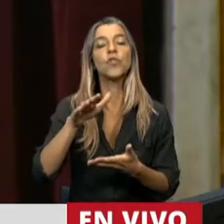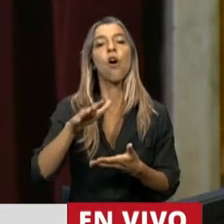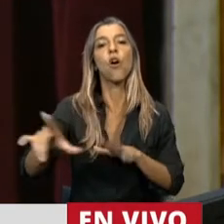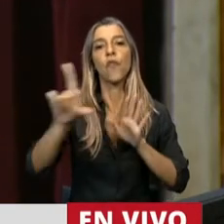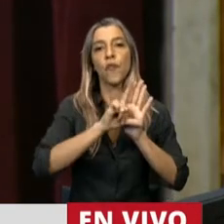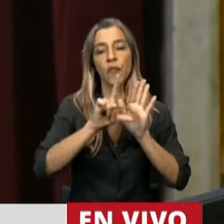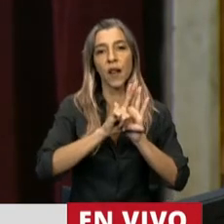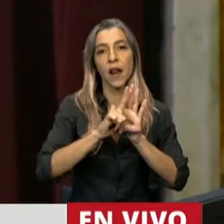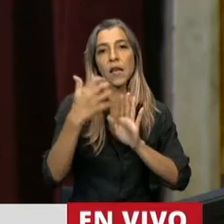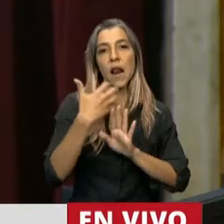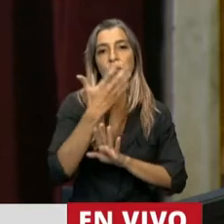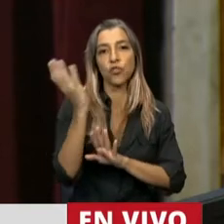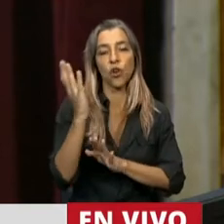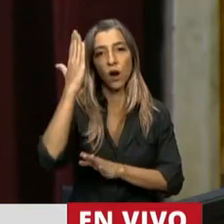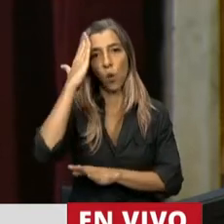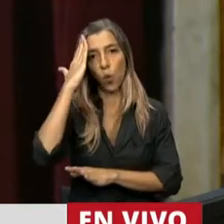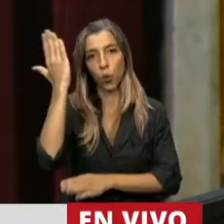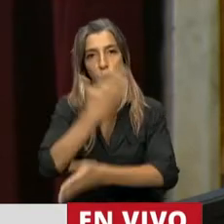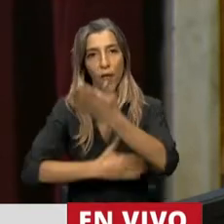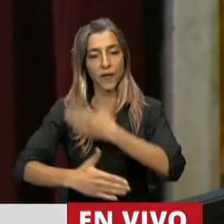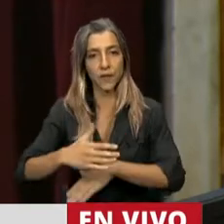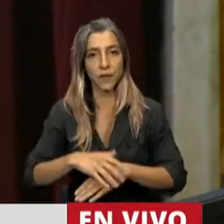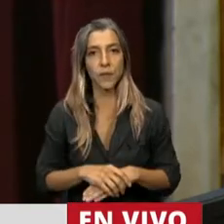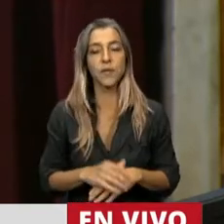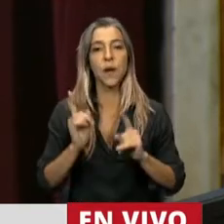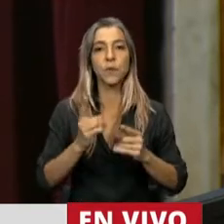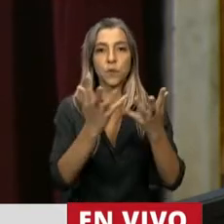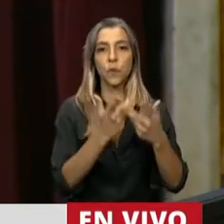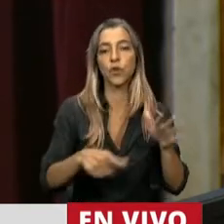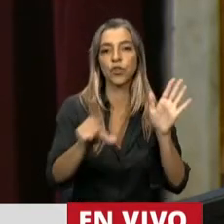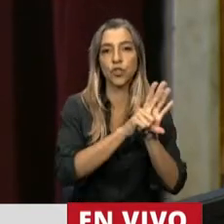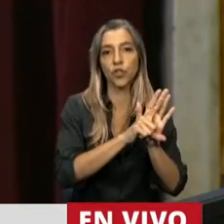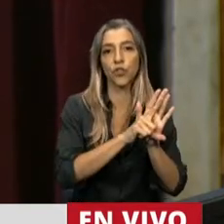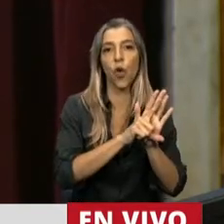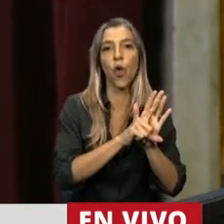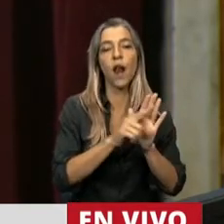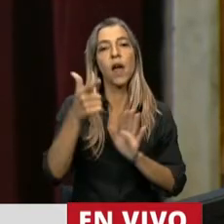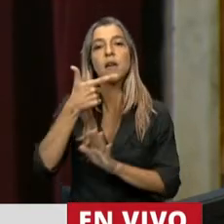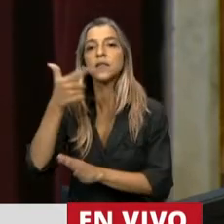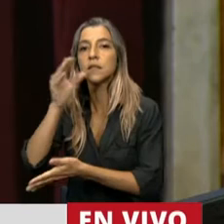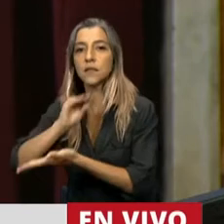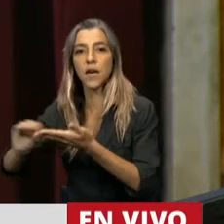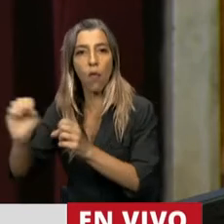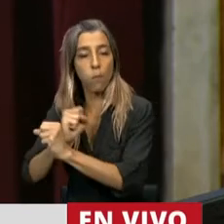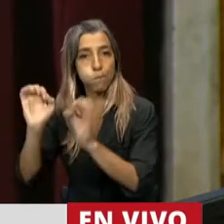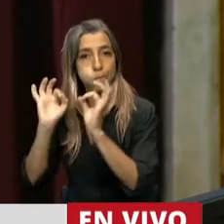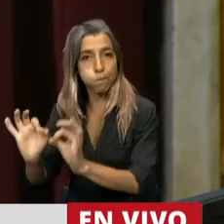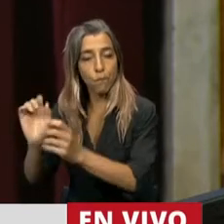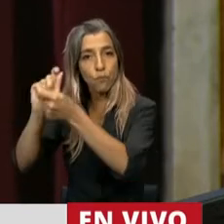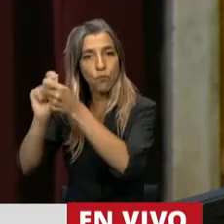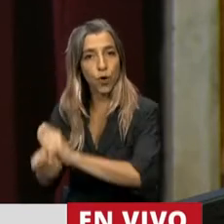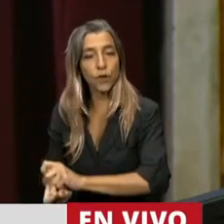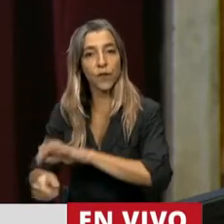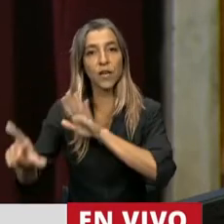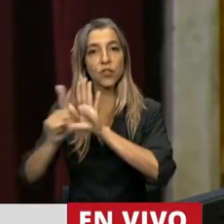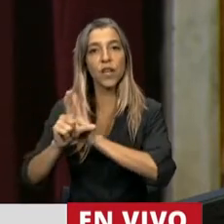y discapacidad recaído en el proyecto de ley venido en revisión del honor al senado por el cual se modifica